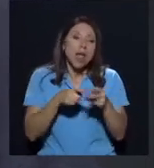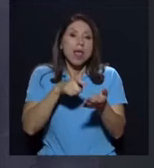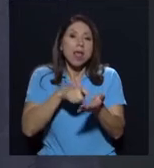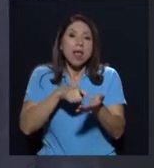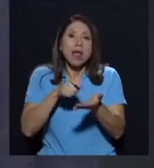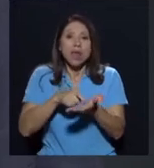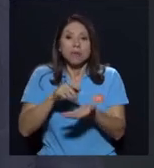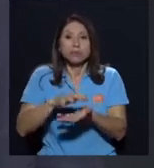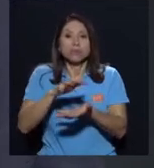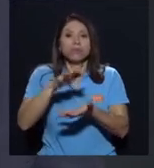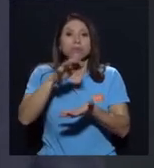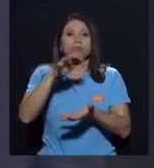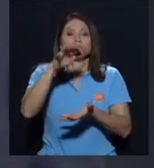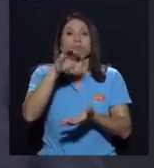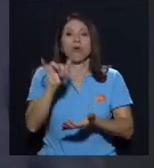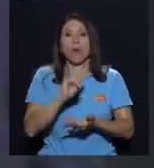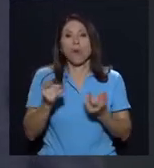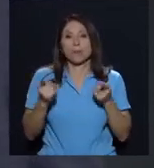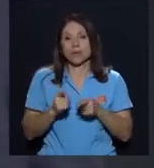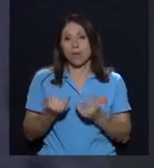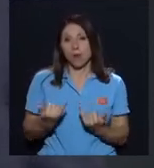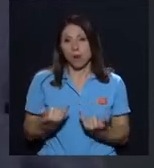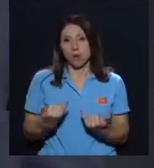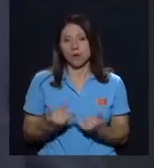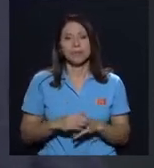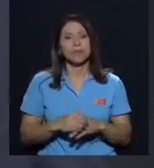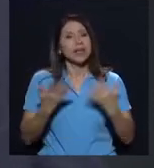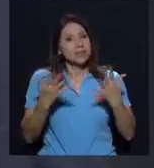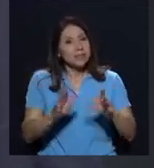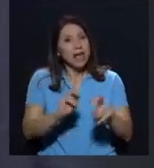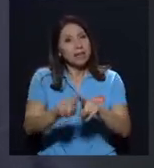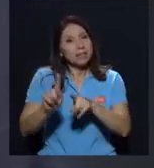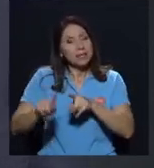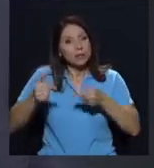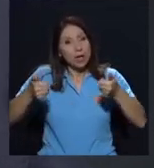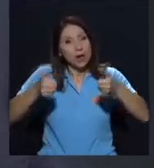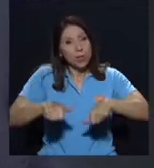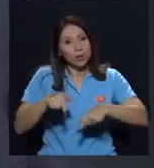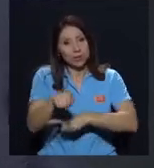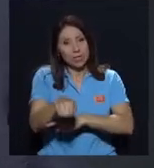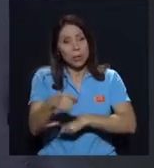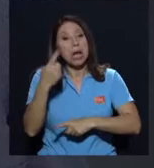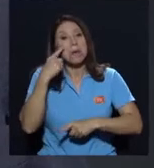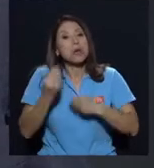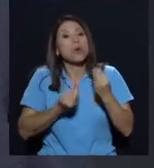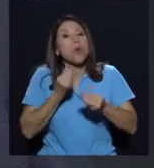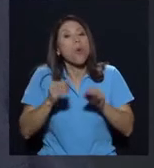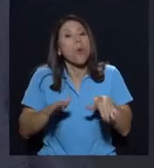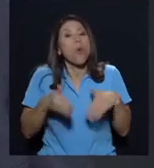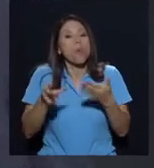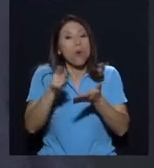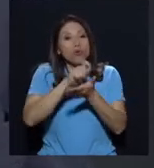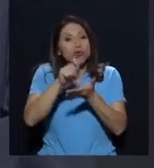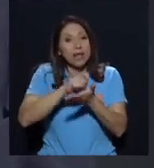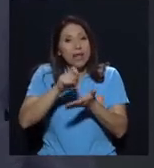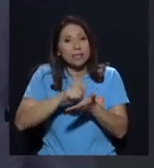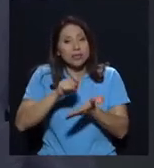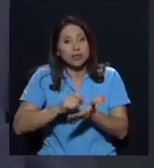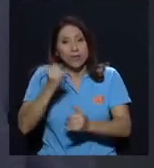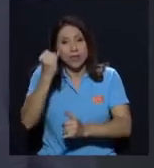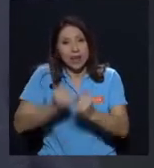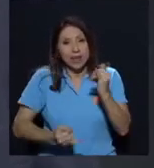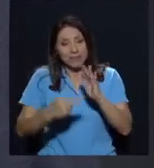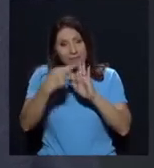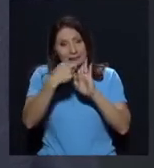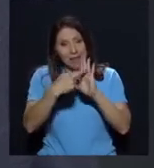sobre eso aparentemente hay cierto cierto de acuerdos habrá que ver cómo sale la redacción final de la regla de la regla fiscal